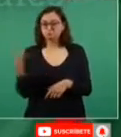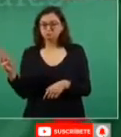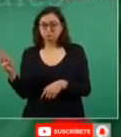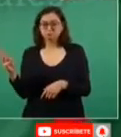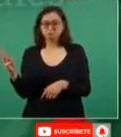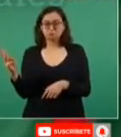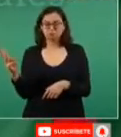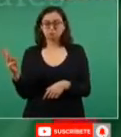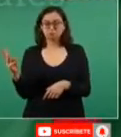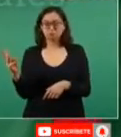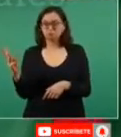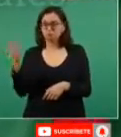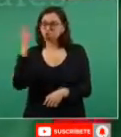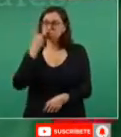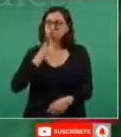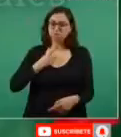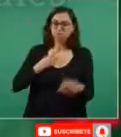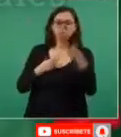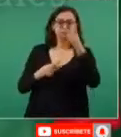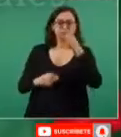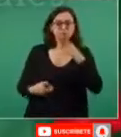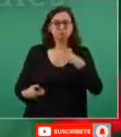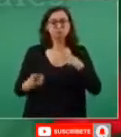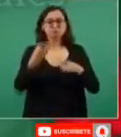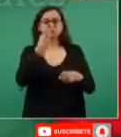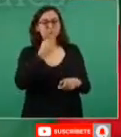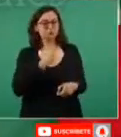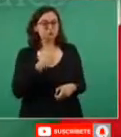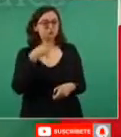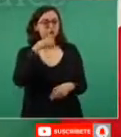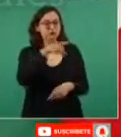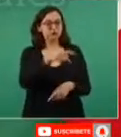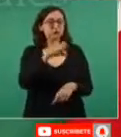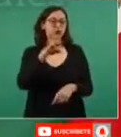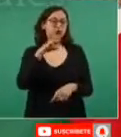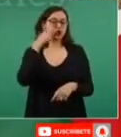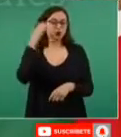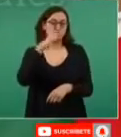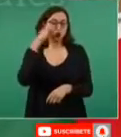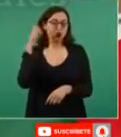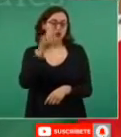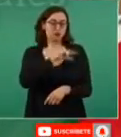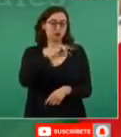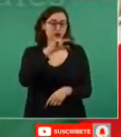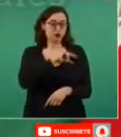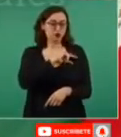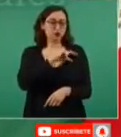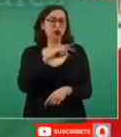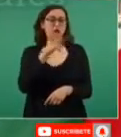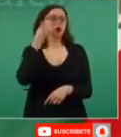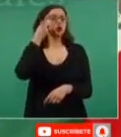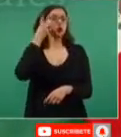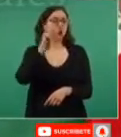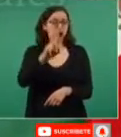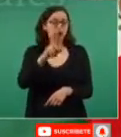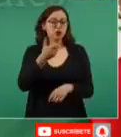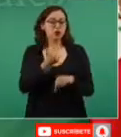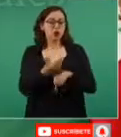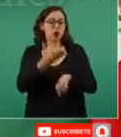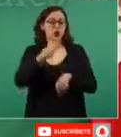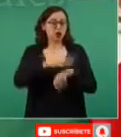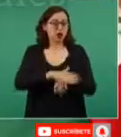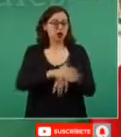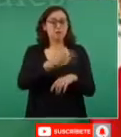dueños o administradores de escuelas privadas, padres de